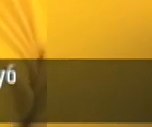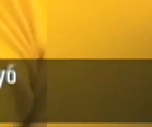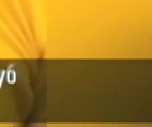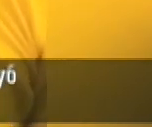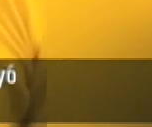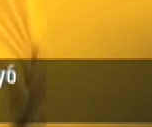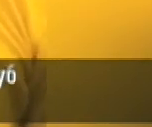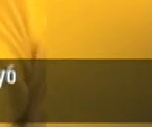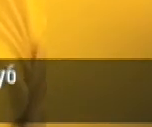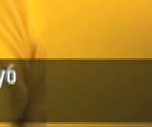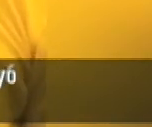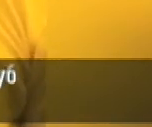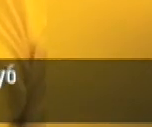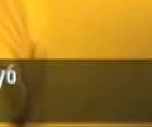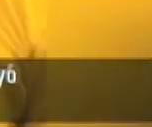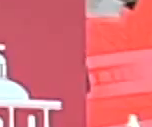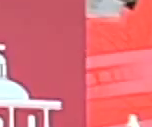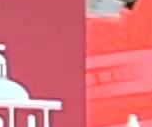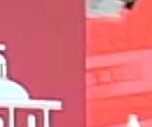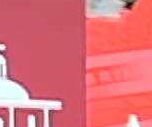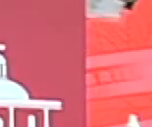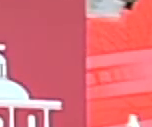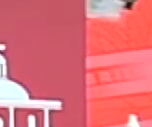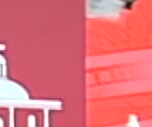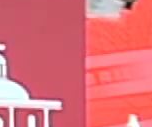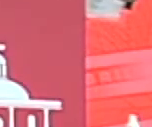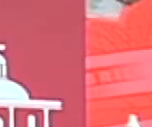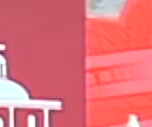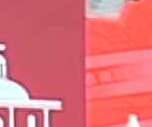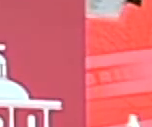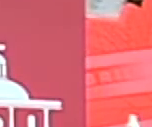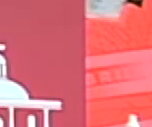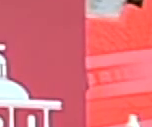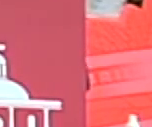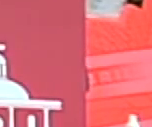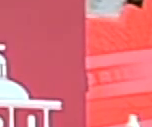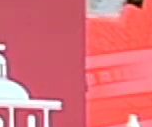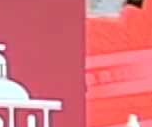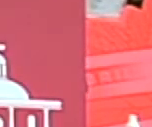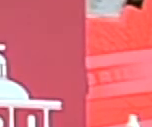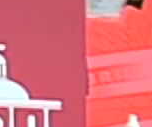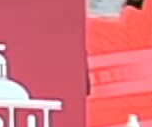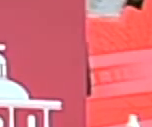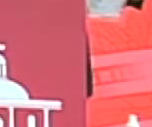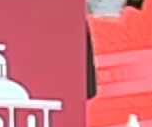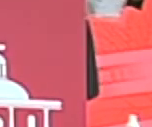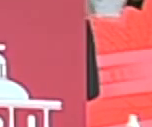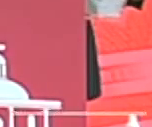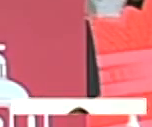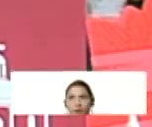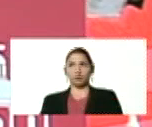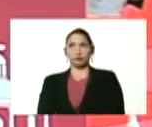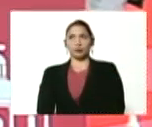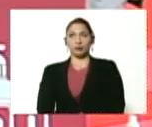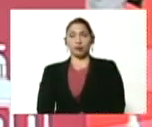en la Alta Guajira. Nosotros mostramos unos